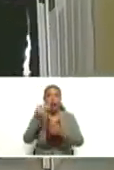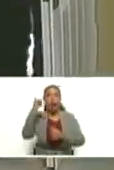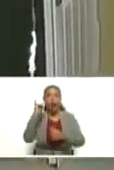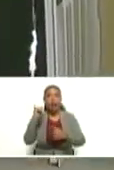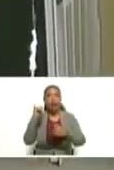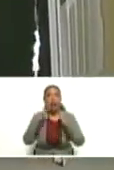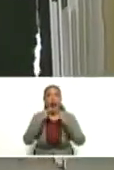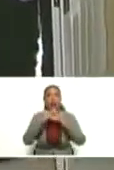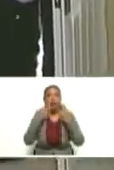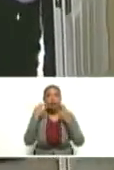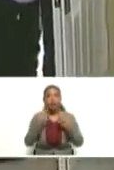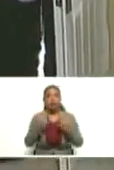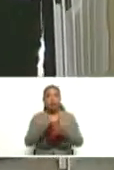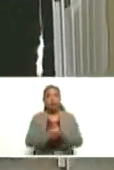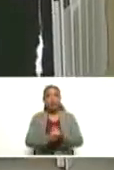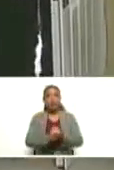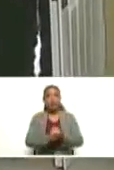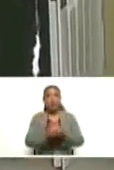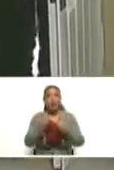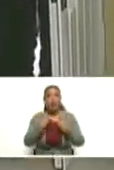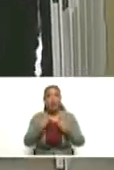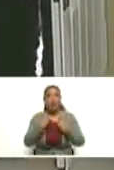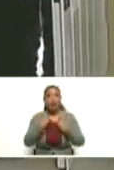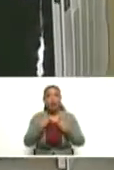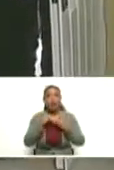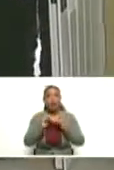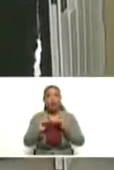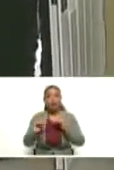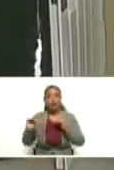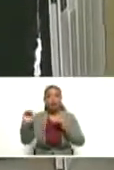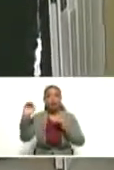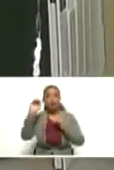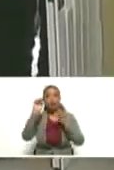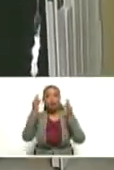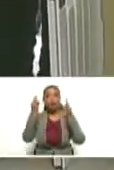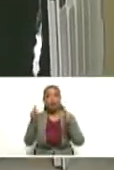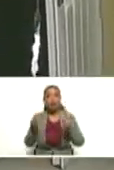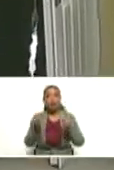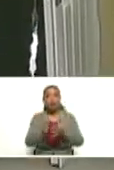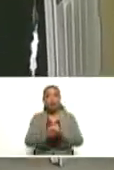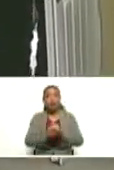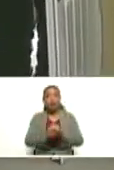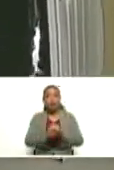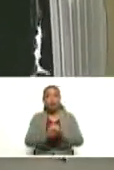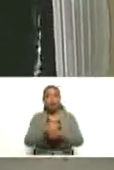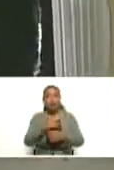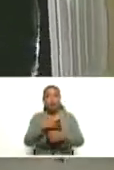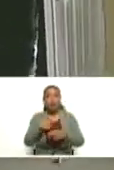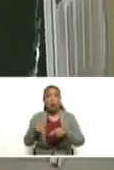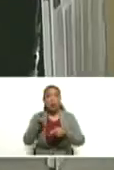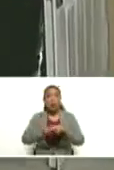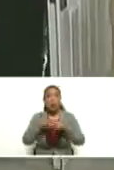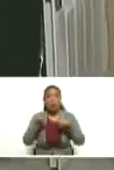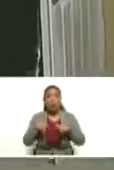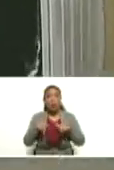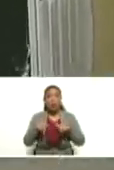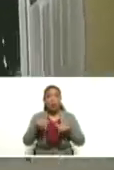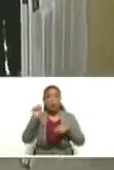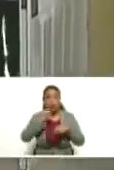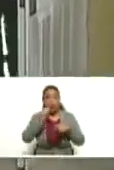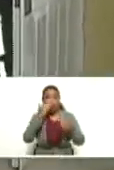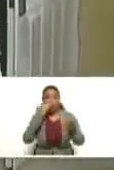hogar digno para vivir y para crecer. Para vivir y para crecer. ¿Será que nos sentamos aquí? ¿Ah? Sí, bueno,